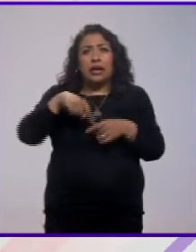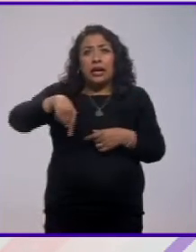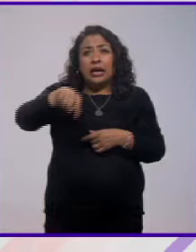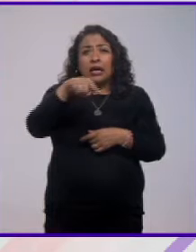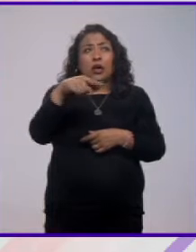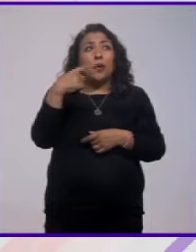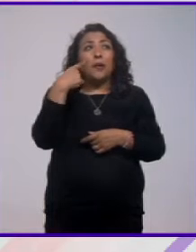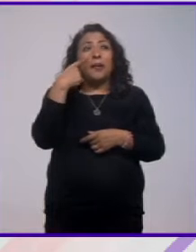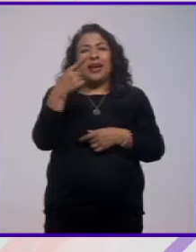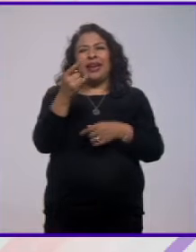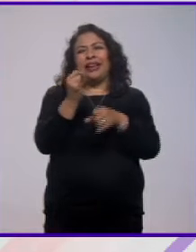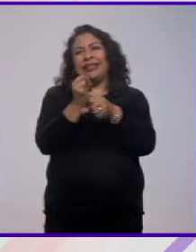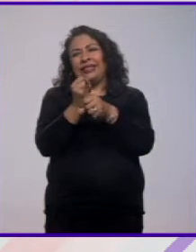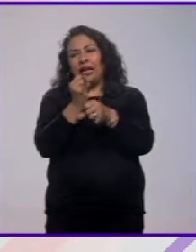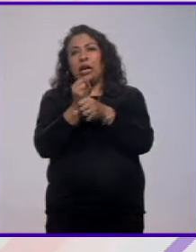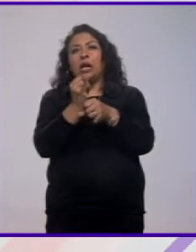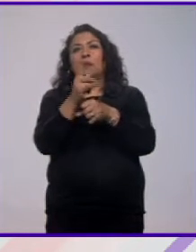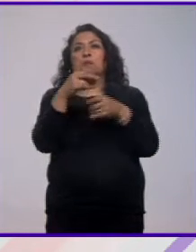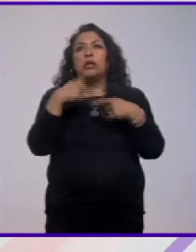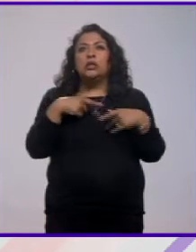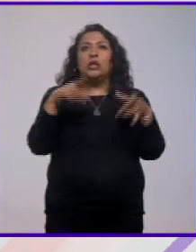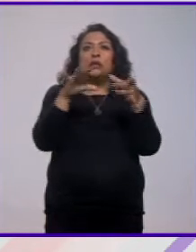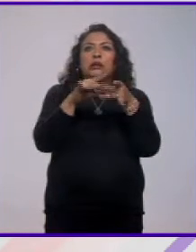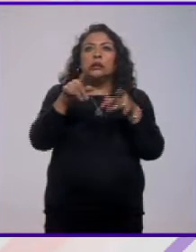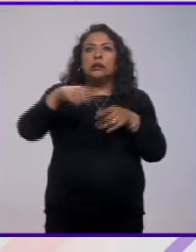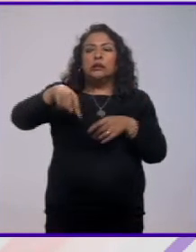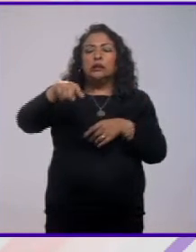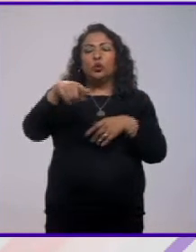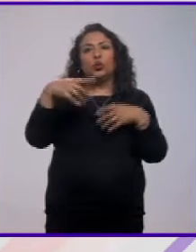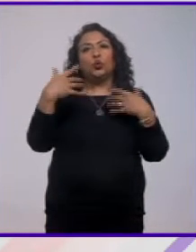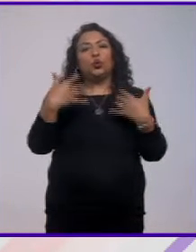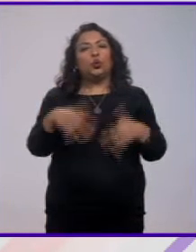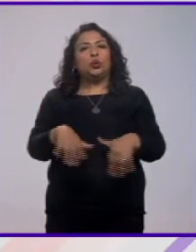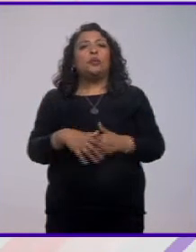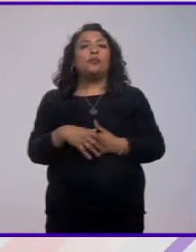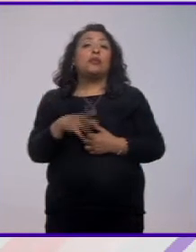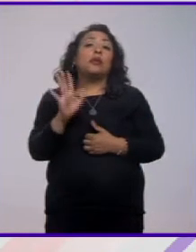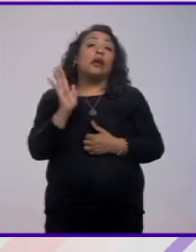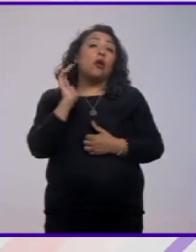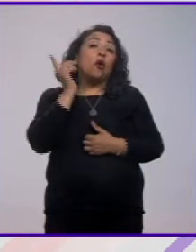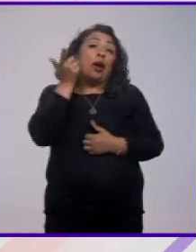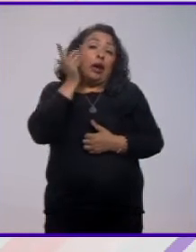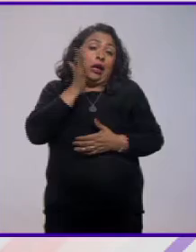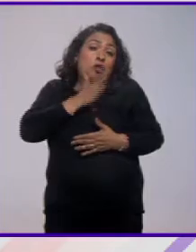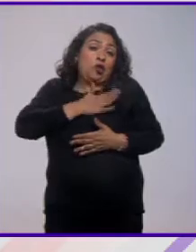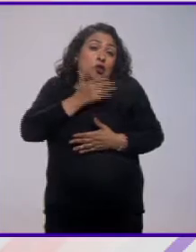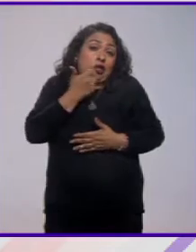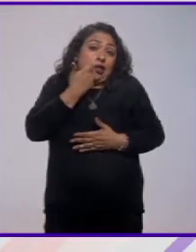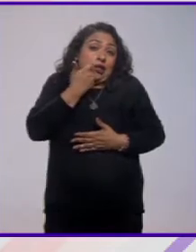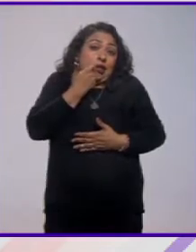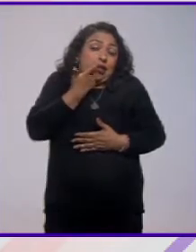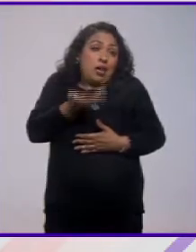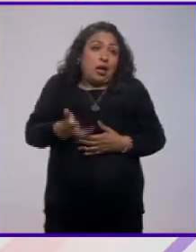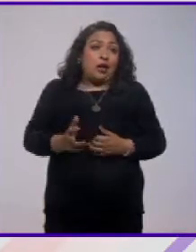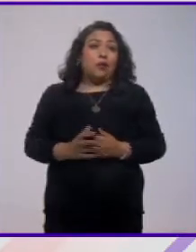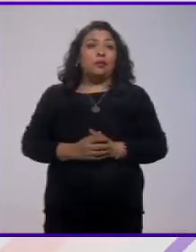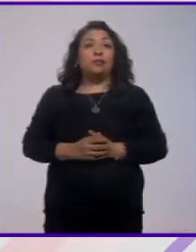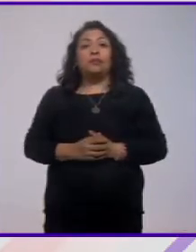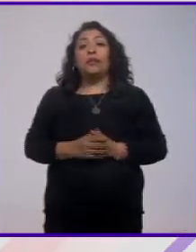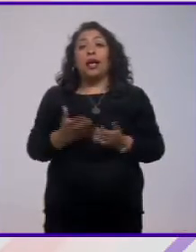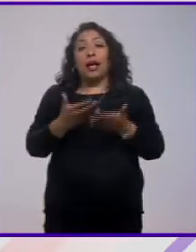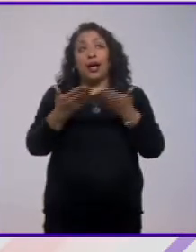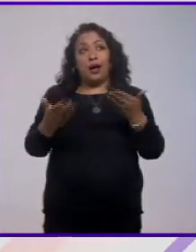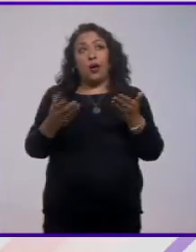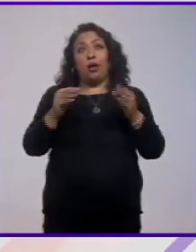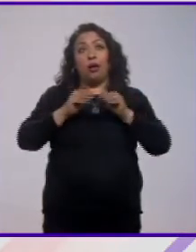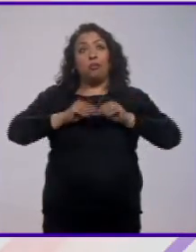leer en las redes a la gente hablando de ellos, y pues la esperanza que yo tengo es que, pues que ahora que